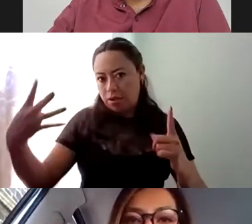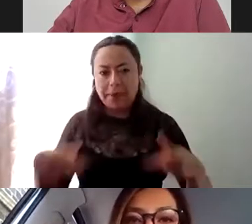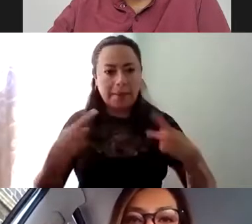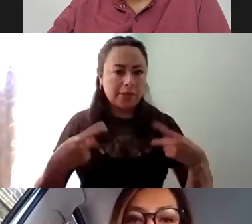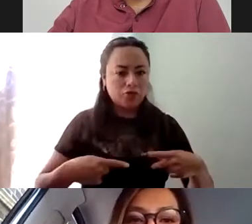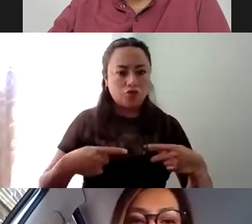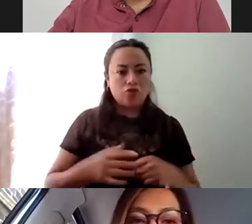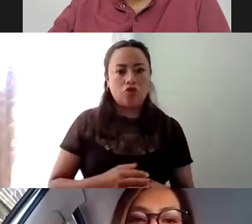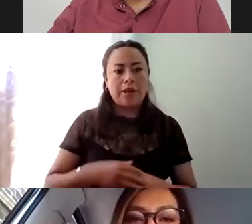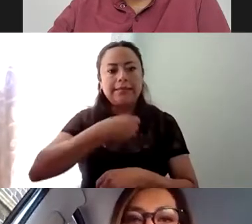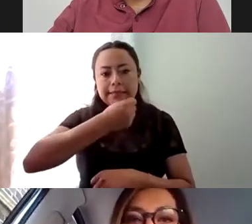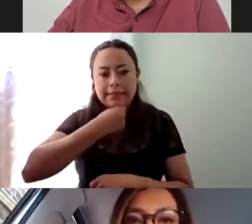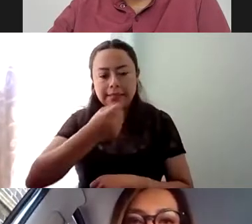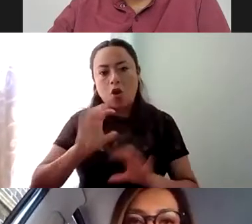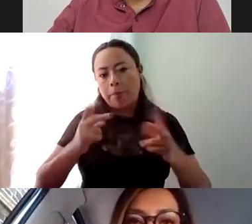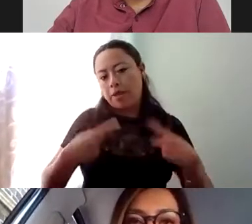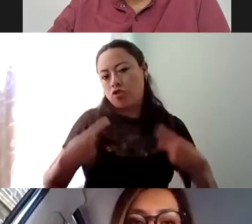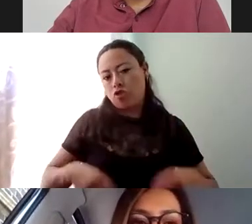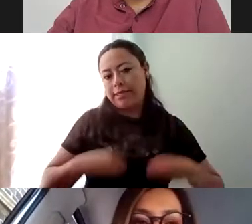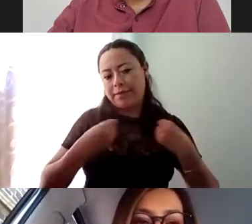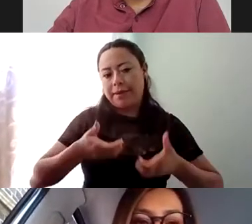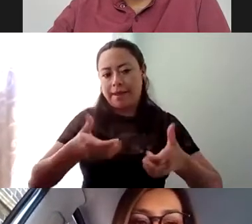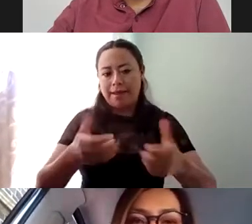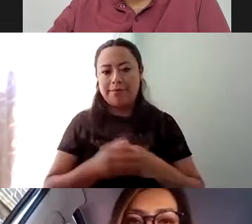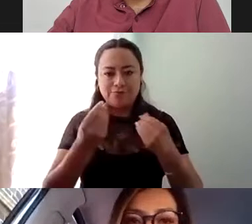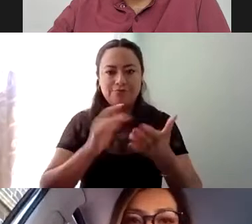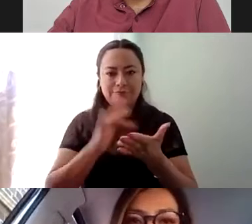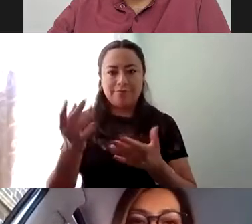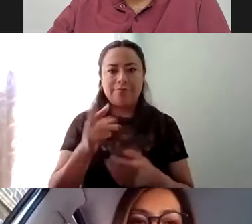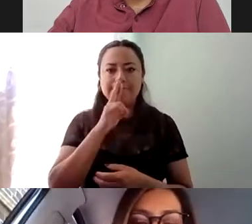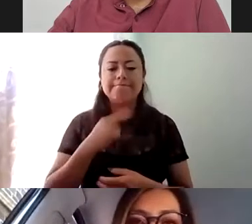y personas en situación de calle. Muchísimas gracias por sus respuestas.